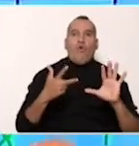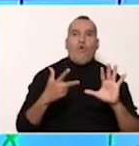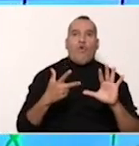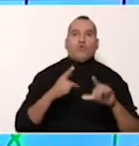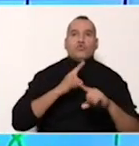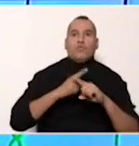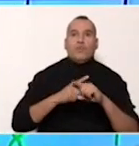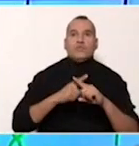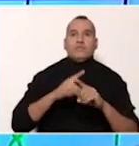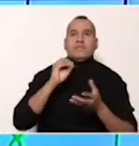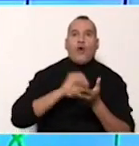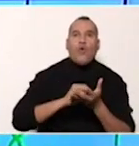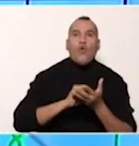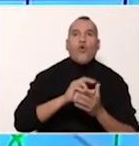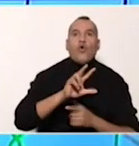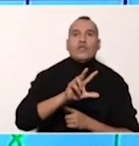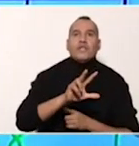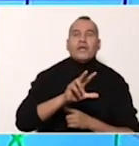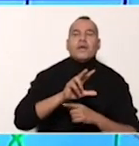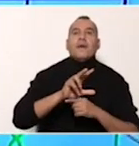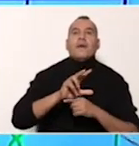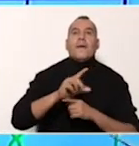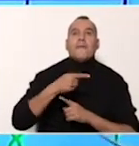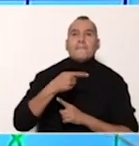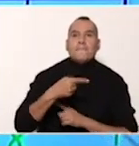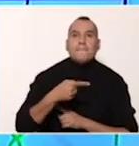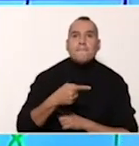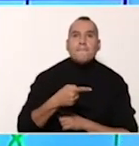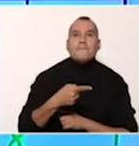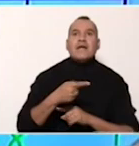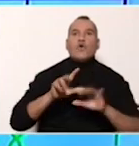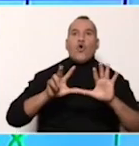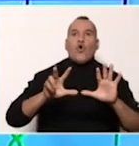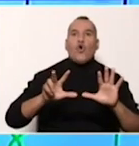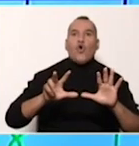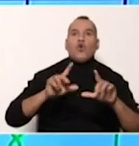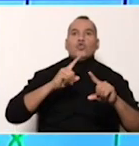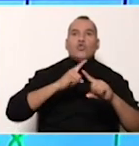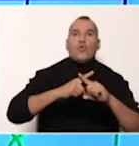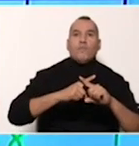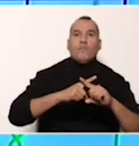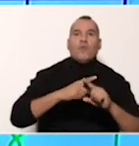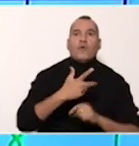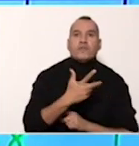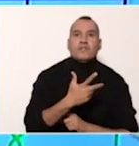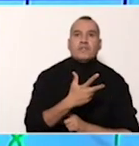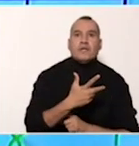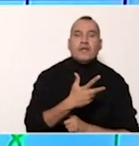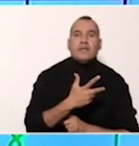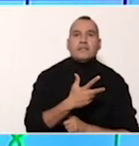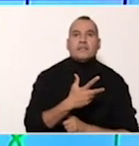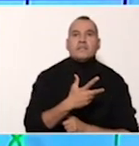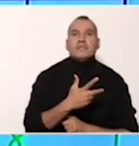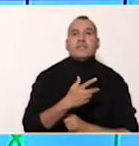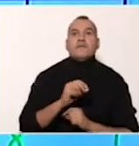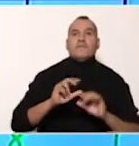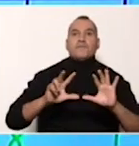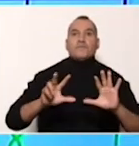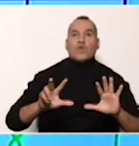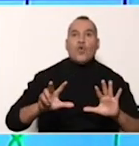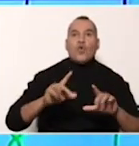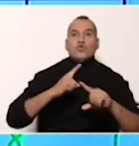voy a multiplicar de nuevo por más 3, fíjense que aquí es menos por más, da menos, 8 por